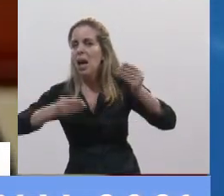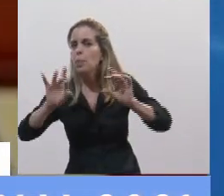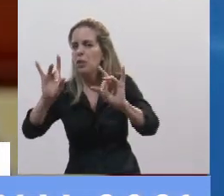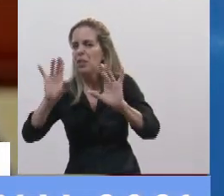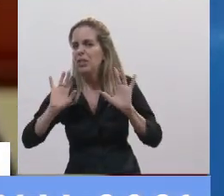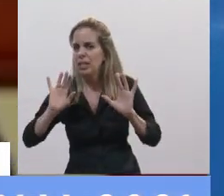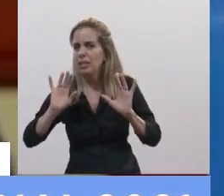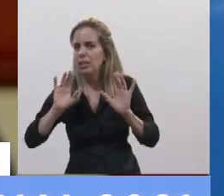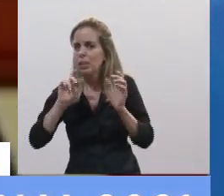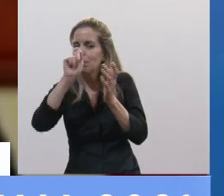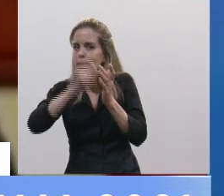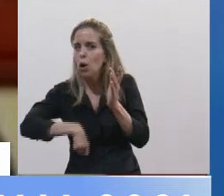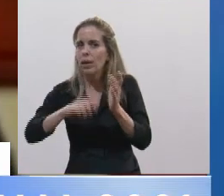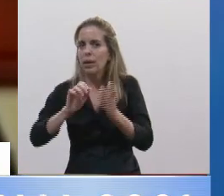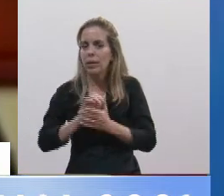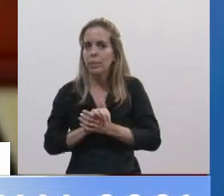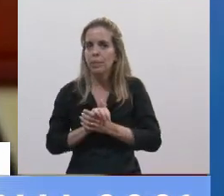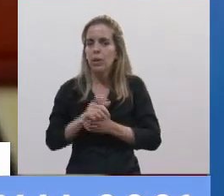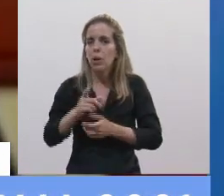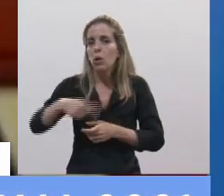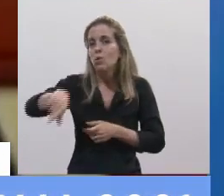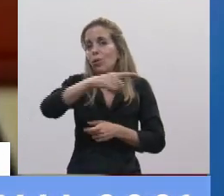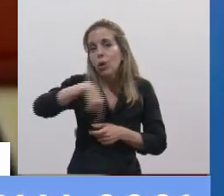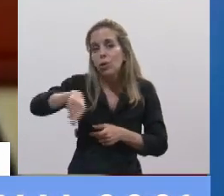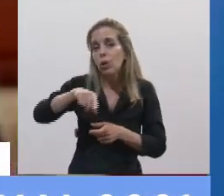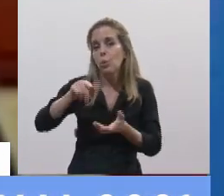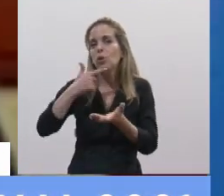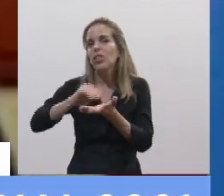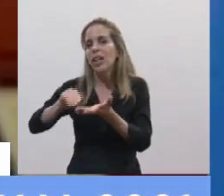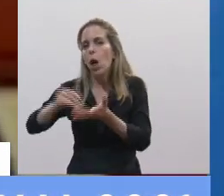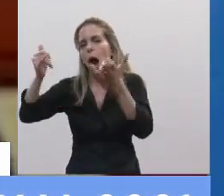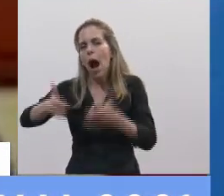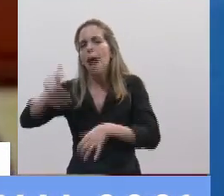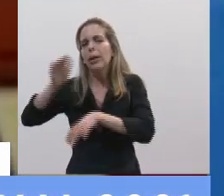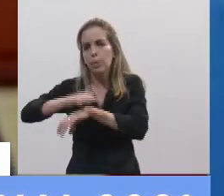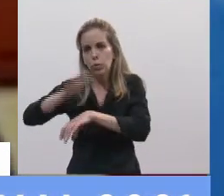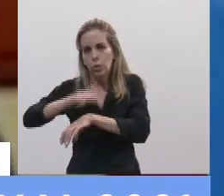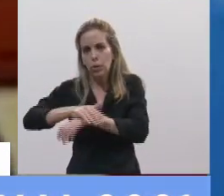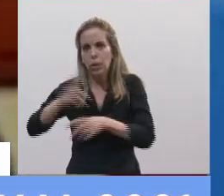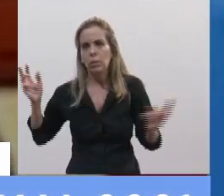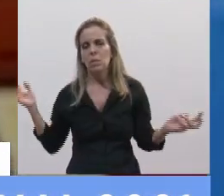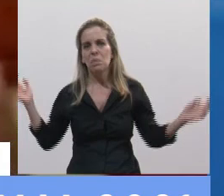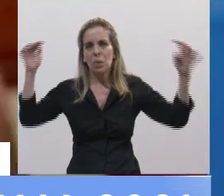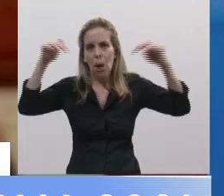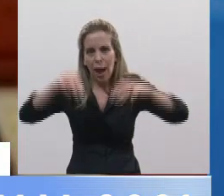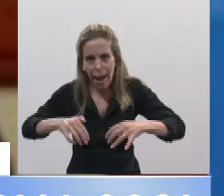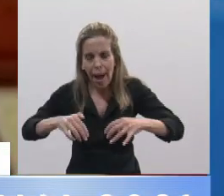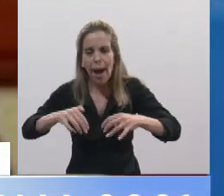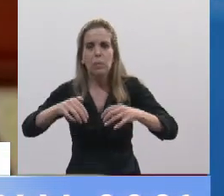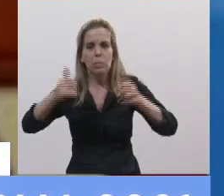difícil de entender. Nosotros tenemos responsabilidad republicana, venimos acá, damos el quórum